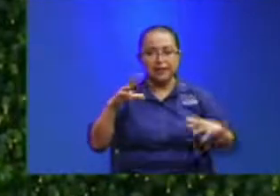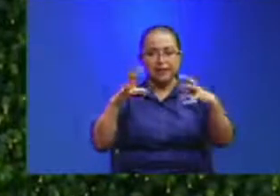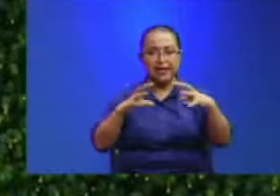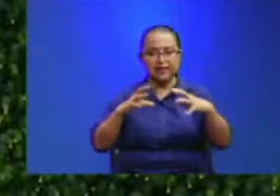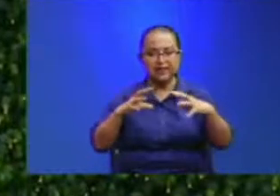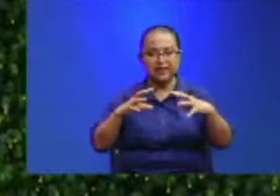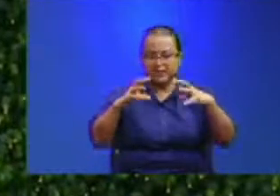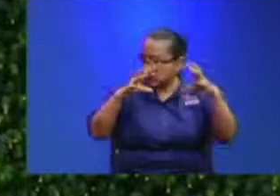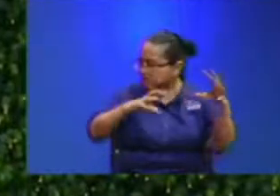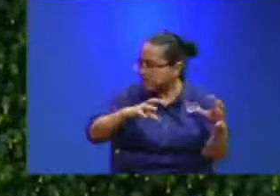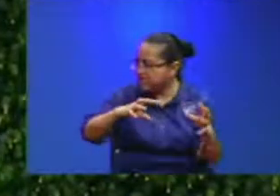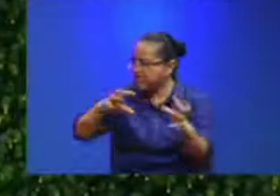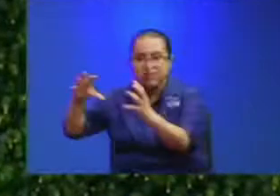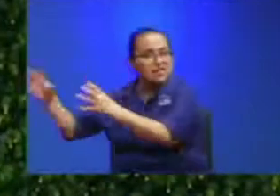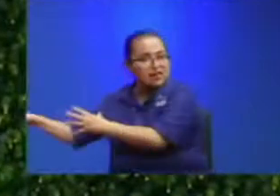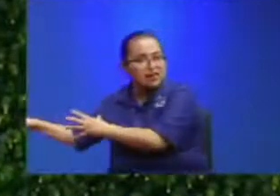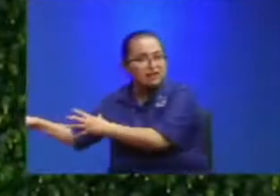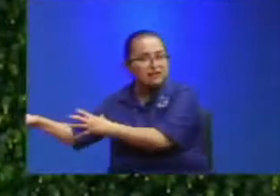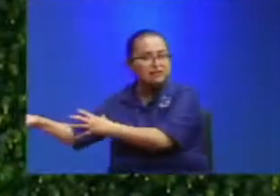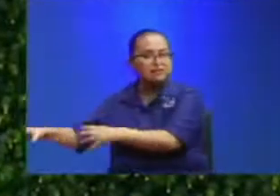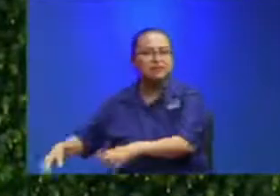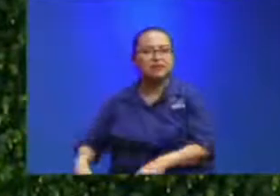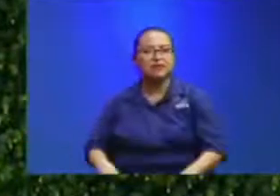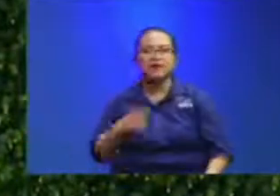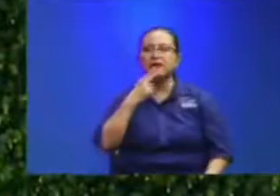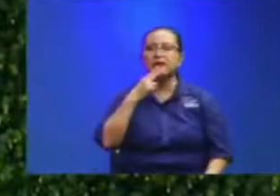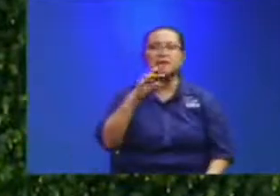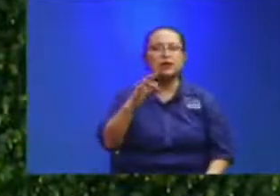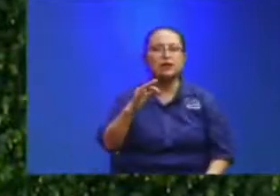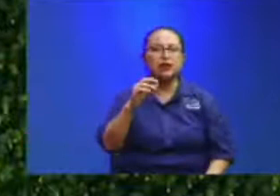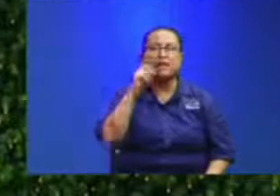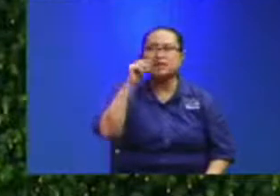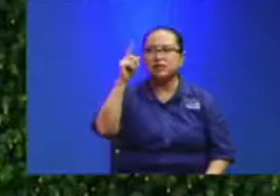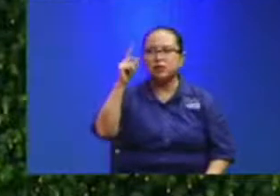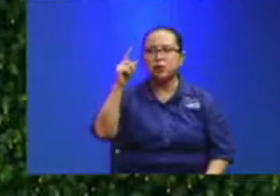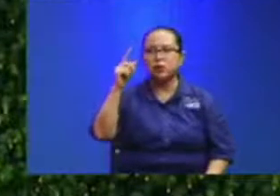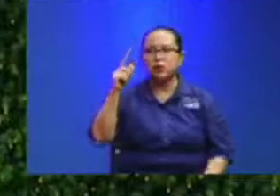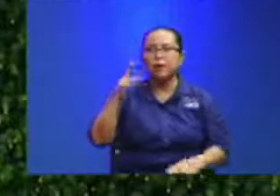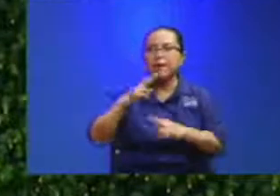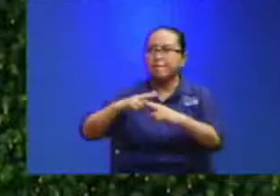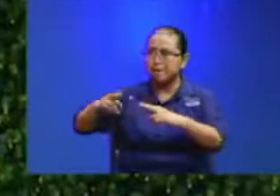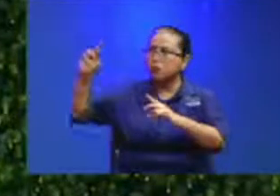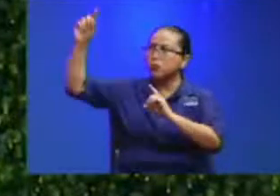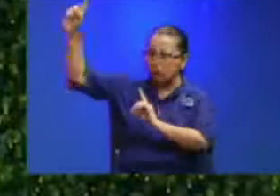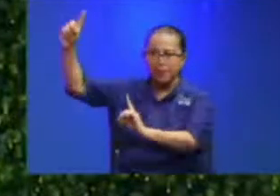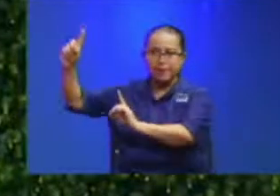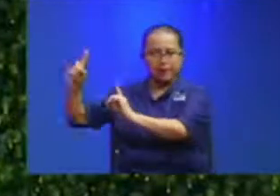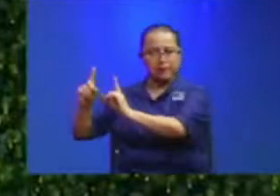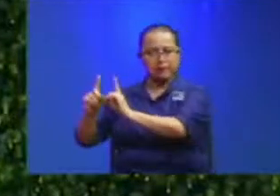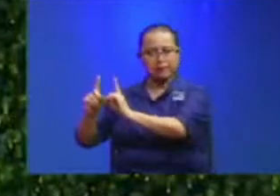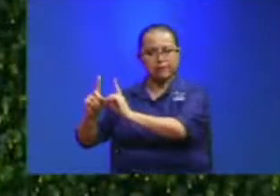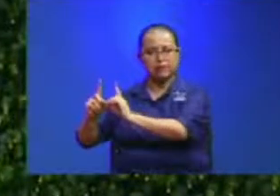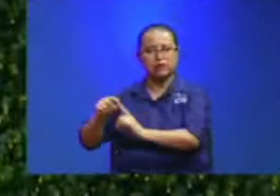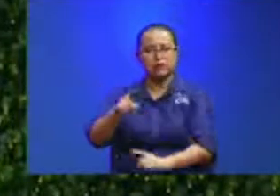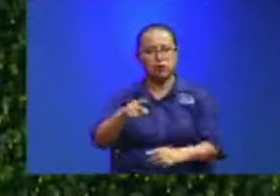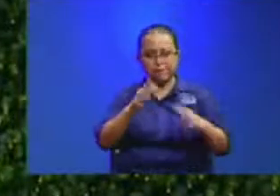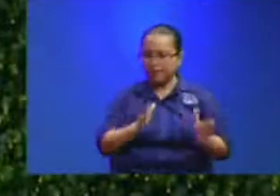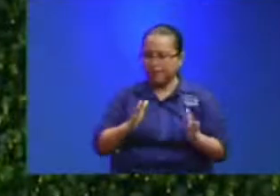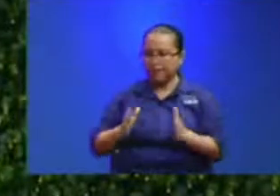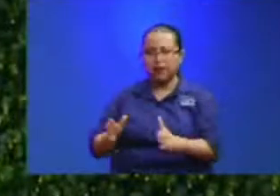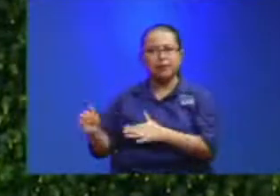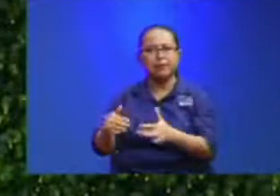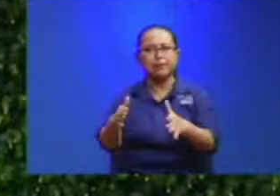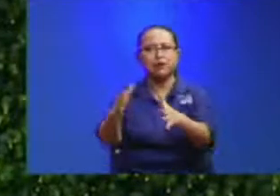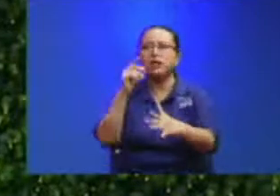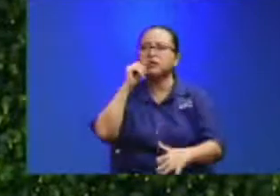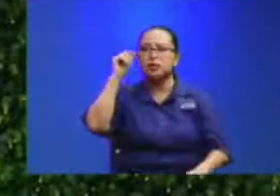tropiezo hermano el señor viene otra vez tienes que preparar el camino el